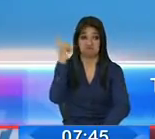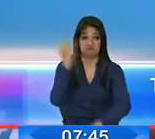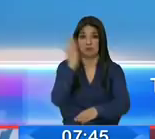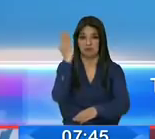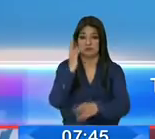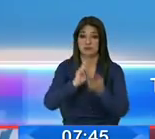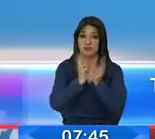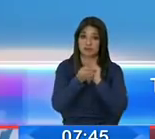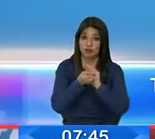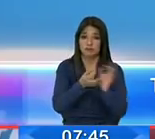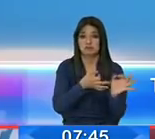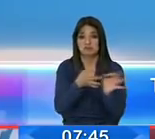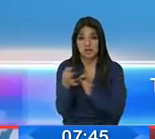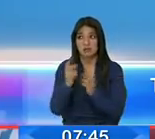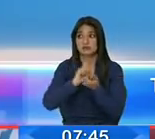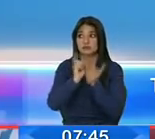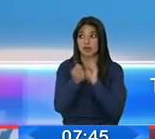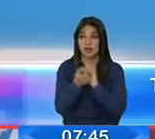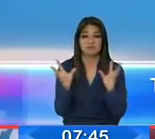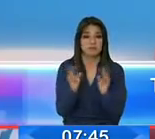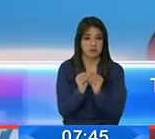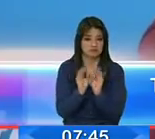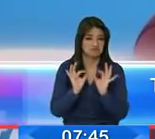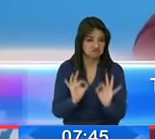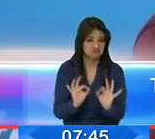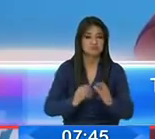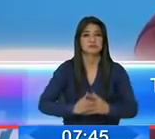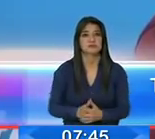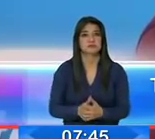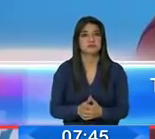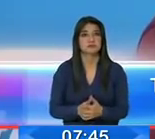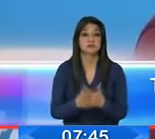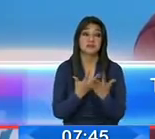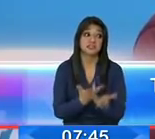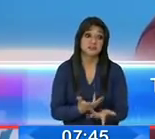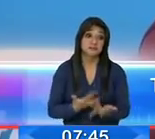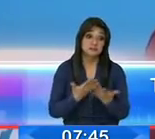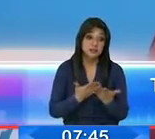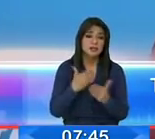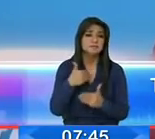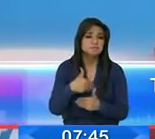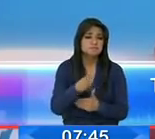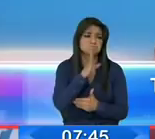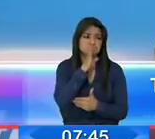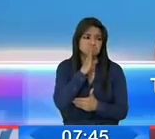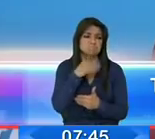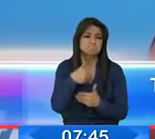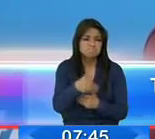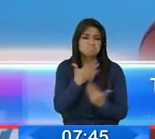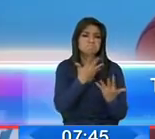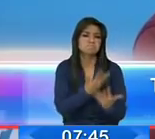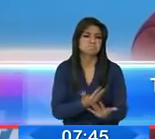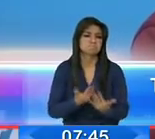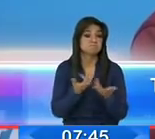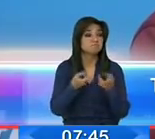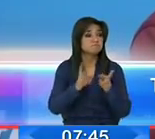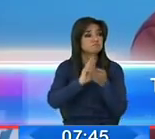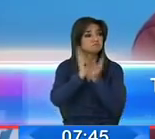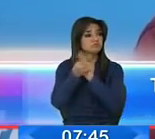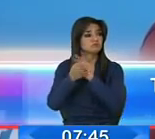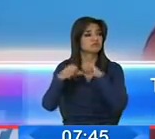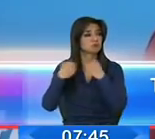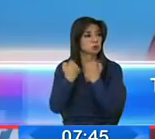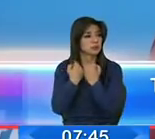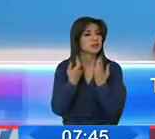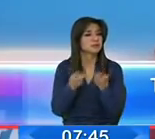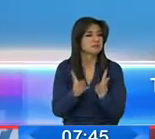reformas estructurales, esperar también un poco más. Y por supuesto también las reformas sociales tendrían